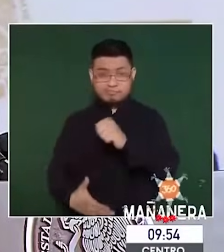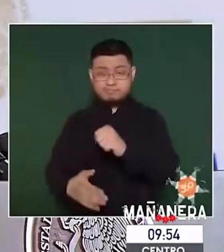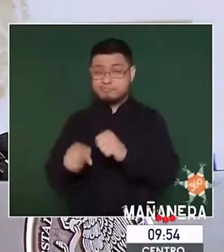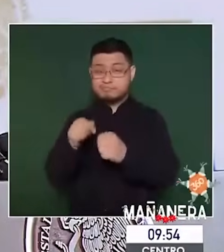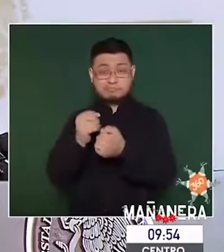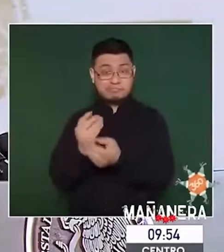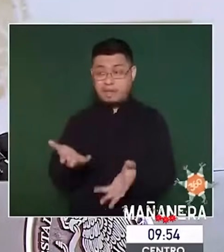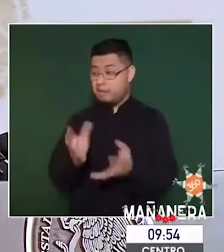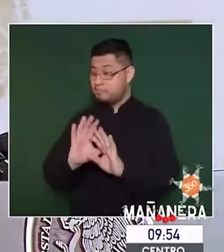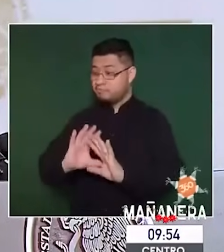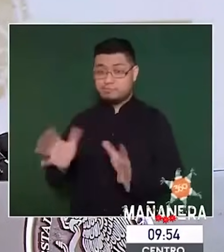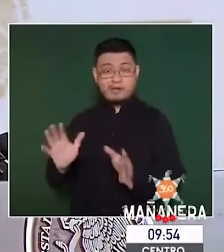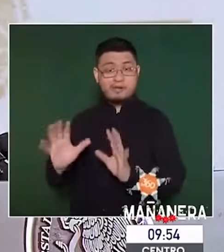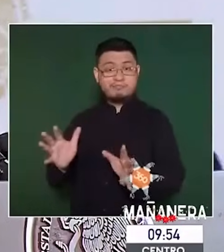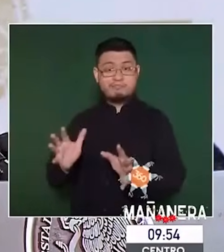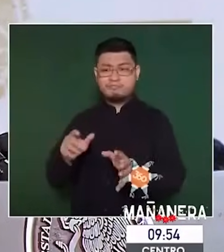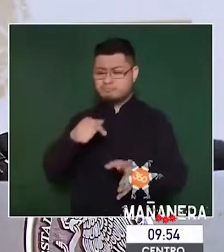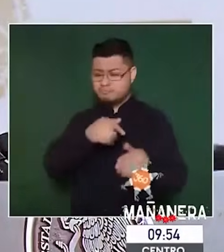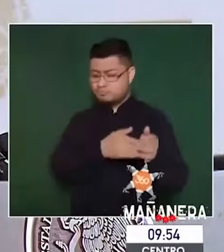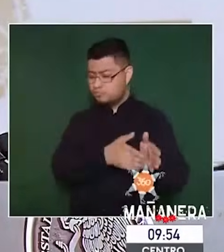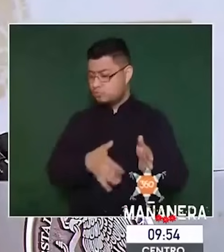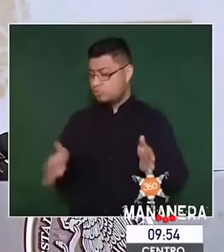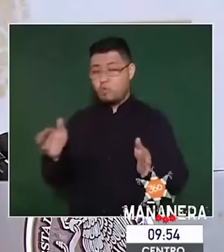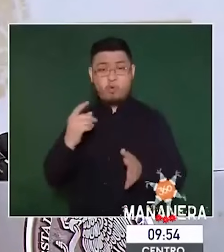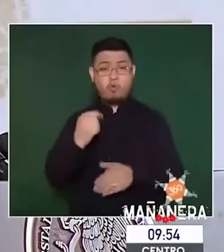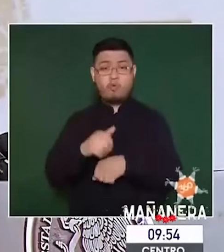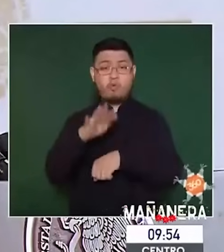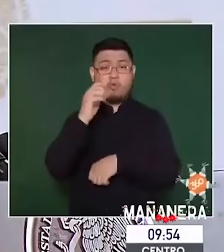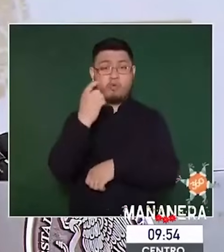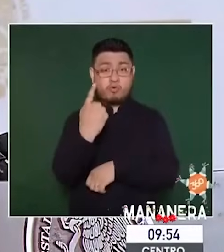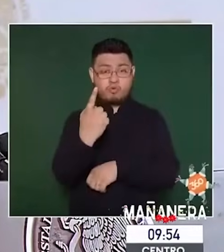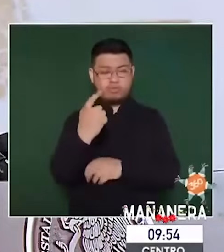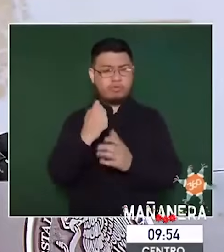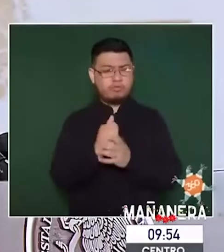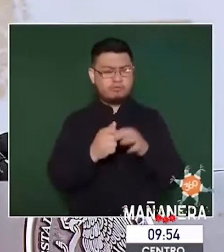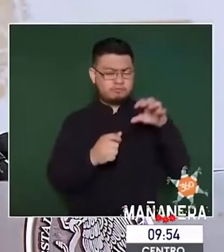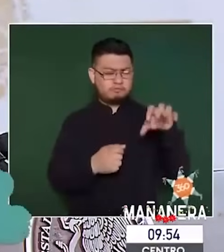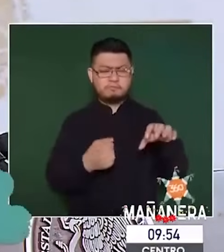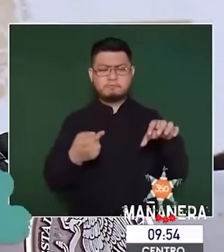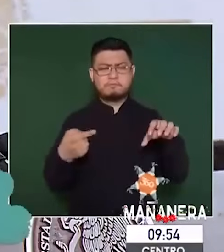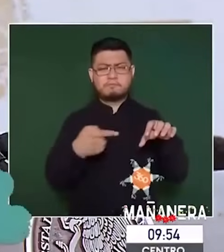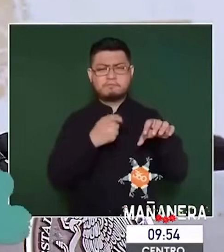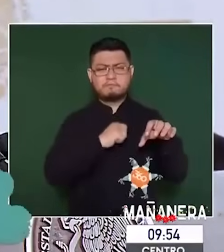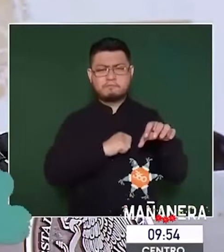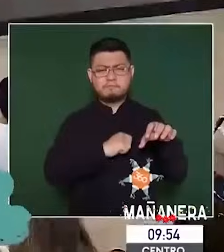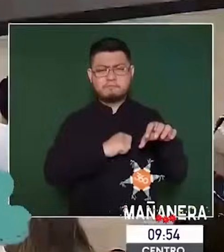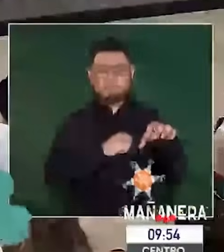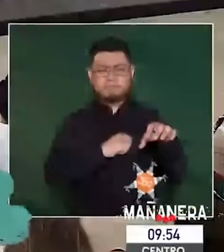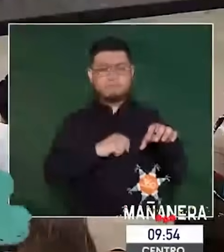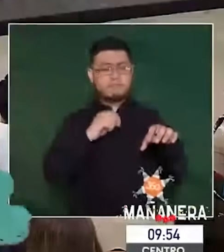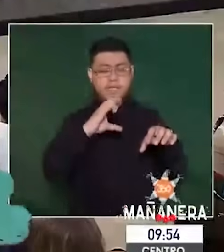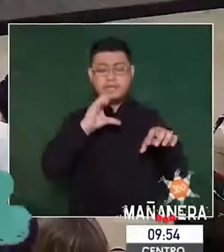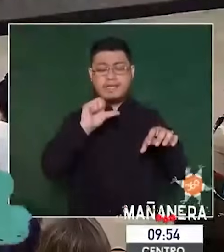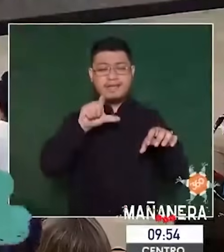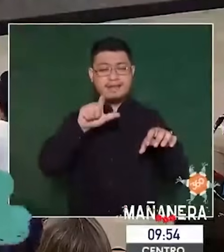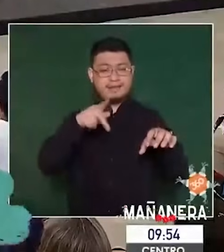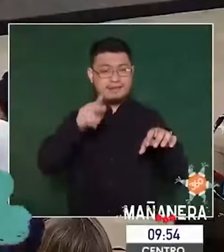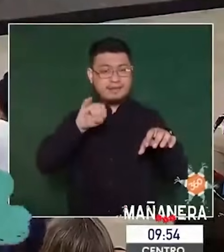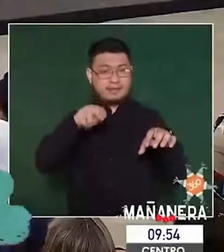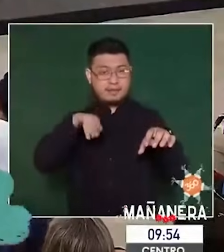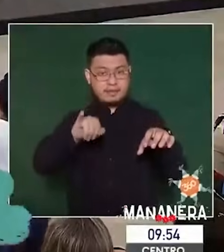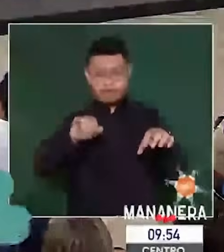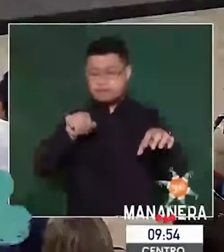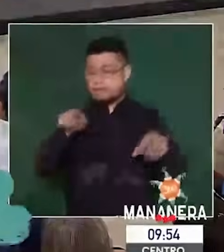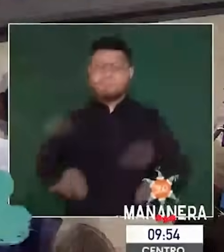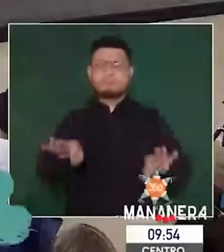está completamente terminada la vía 1, las estaciones, lo que es de Calquinía y Izamal están